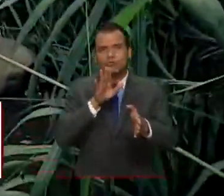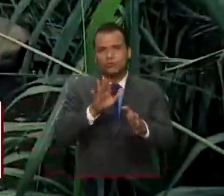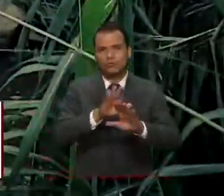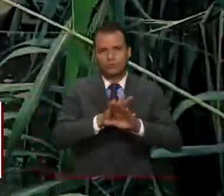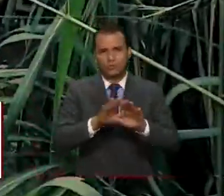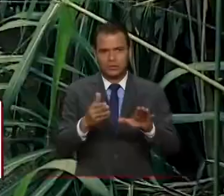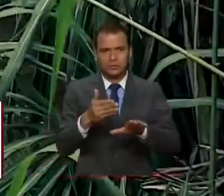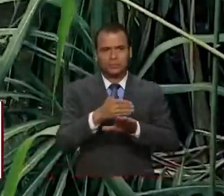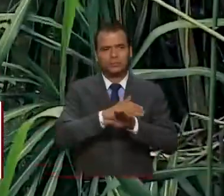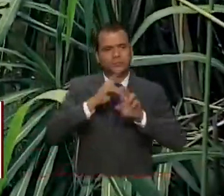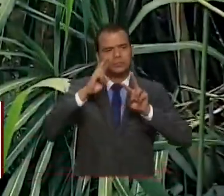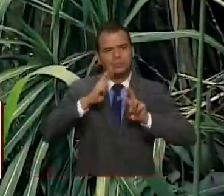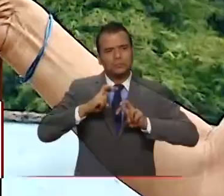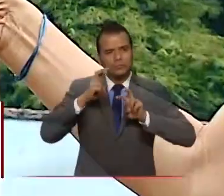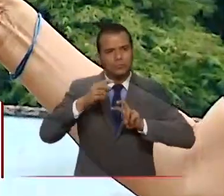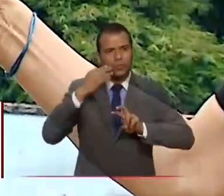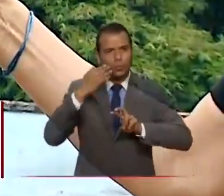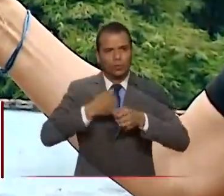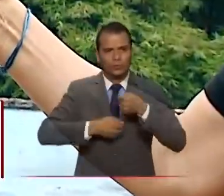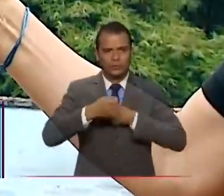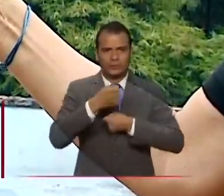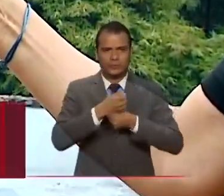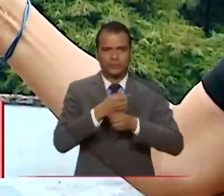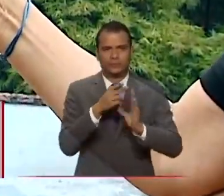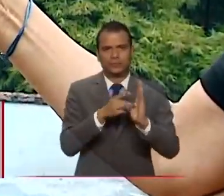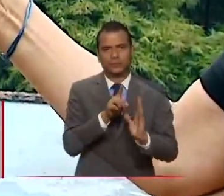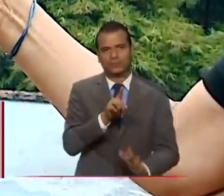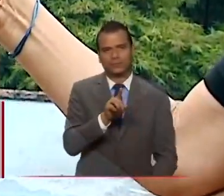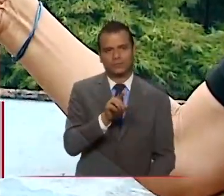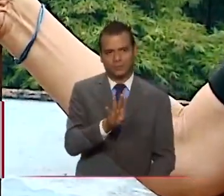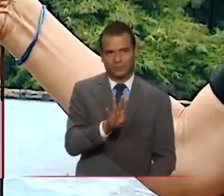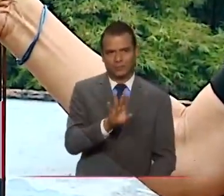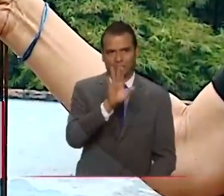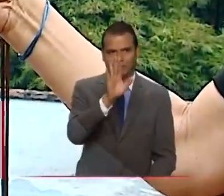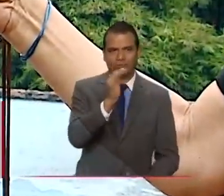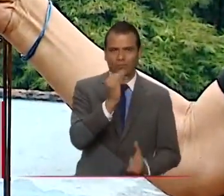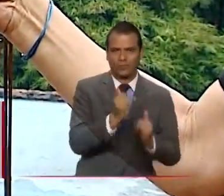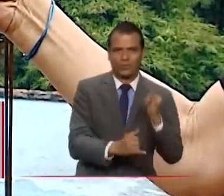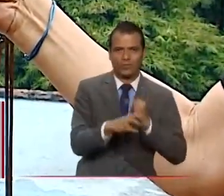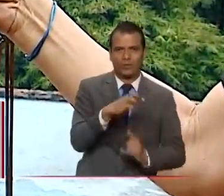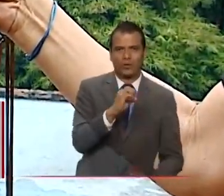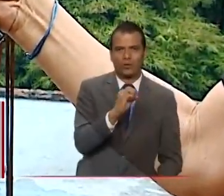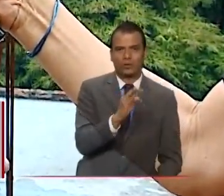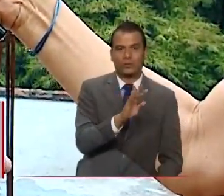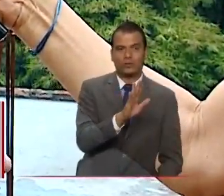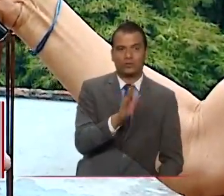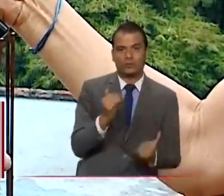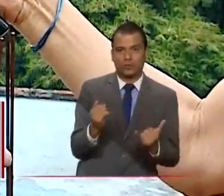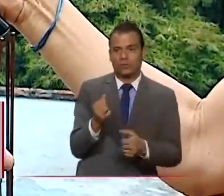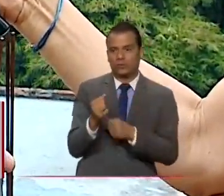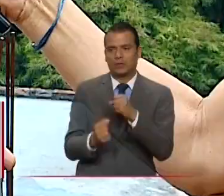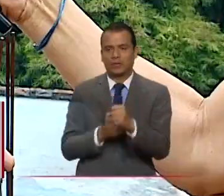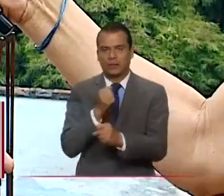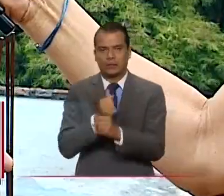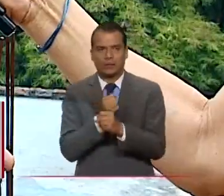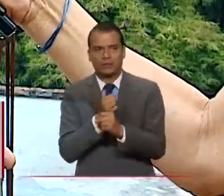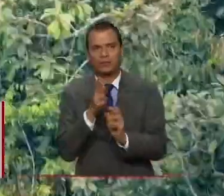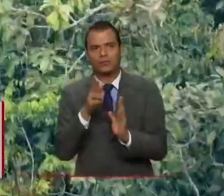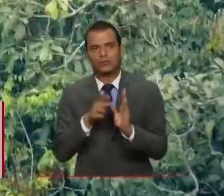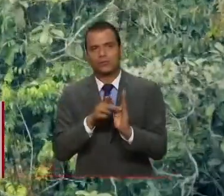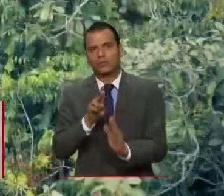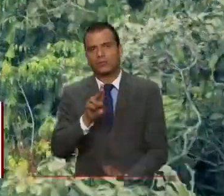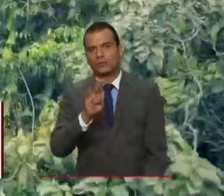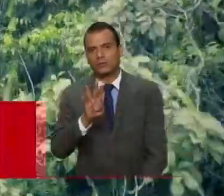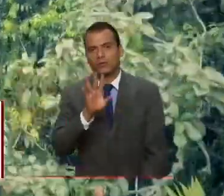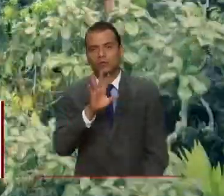realizada en el año 2014, cuando se declaró el POT en ese año. Este año, 2024, se entra a revisar y